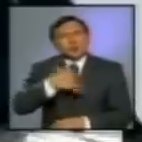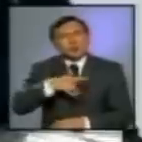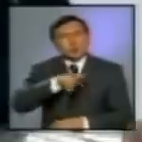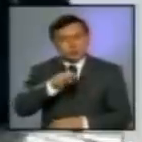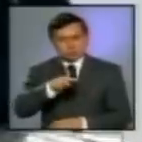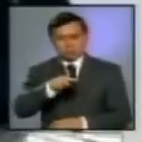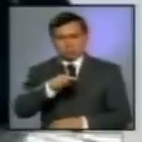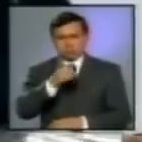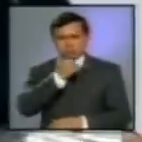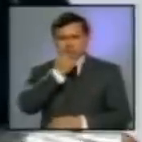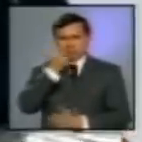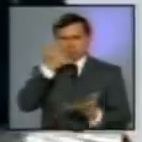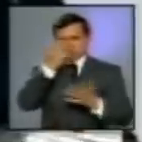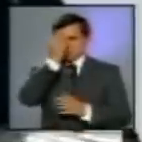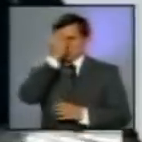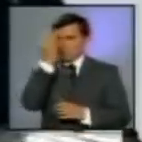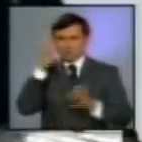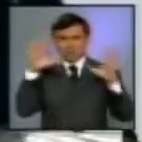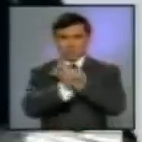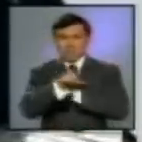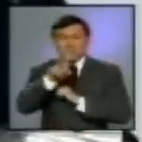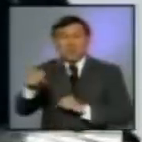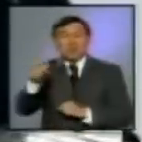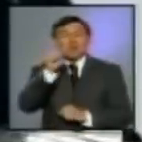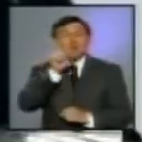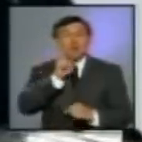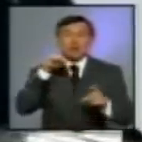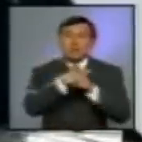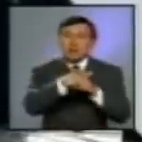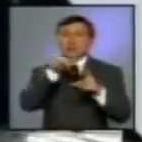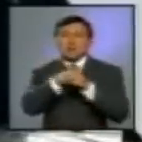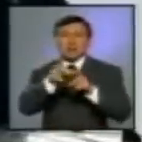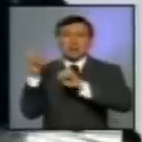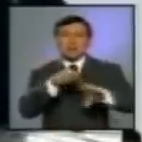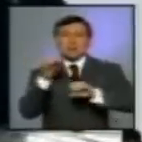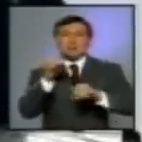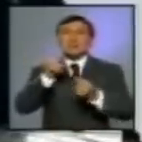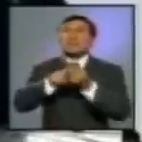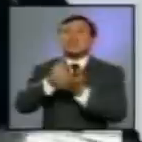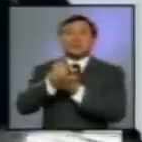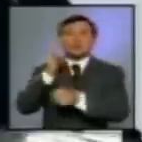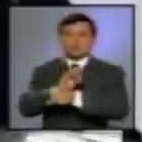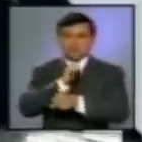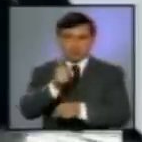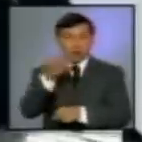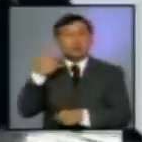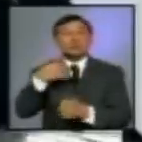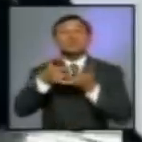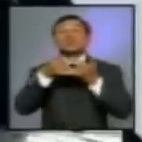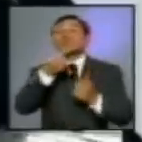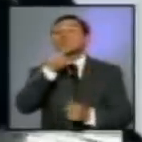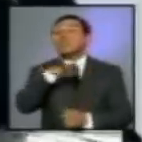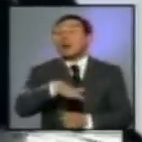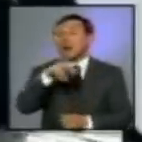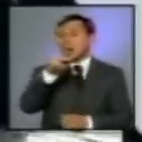feminicidios donde las mujeres tienen muy poco que hacer para defenderse. El caso de la niña Paulette sigue siendo